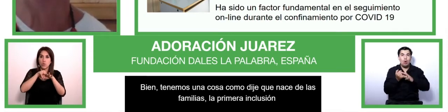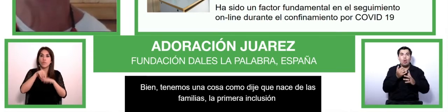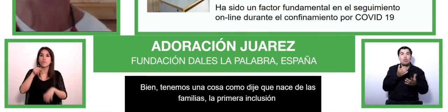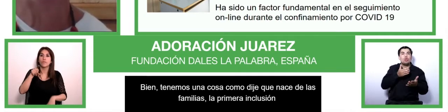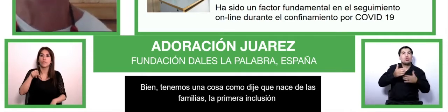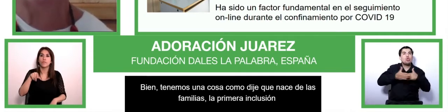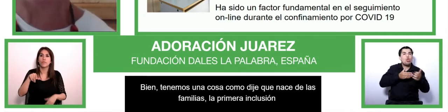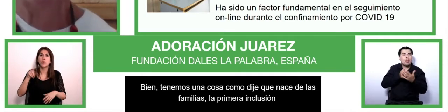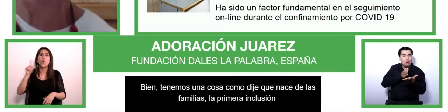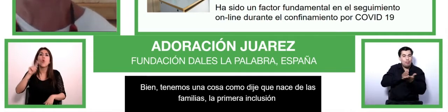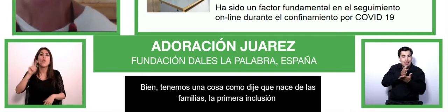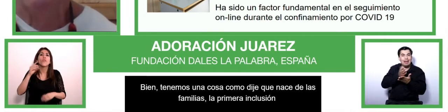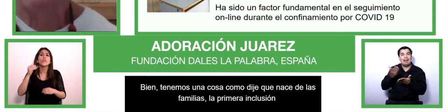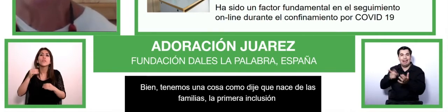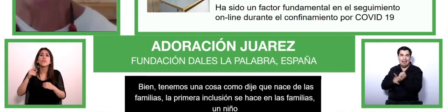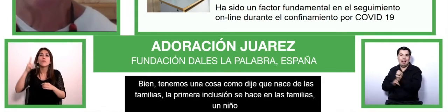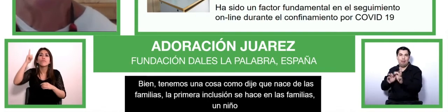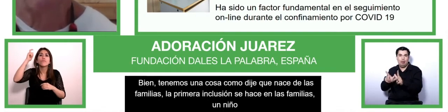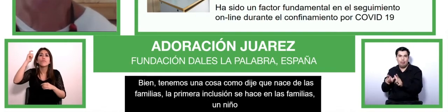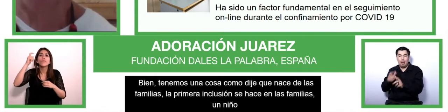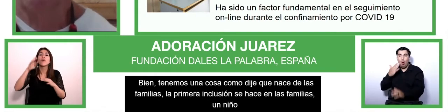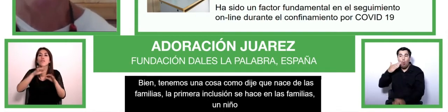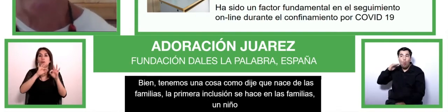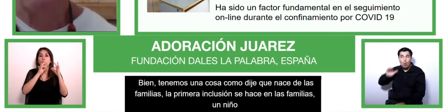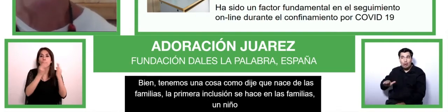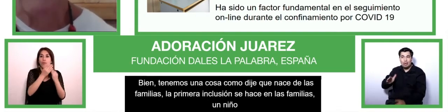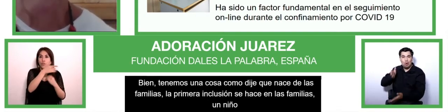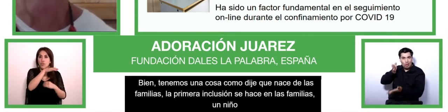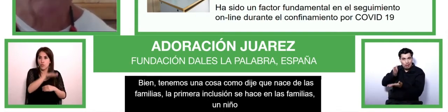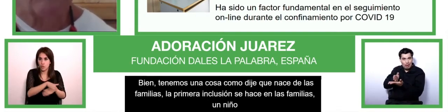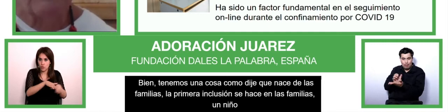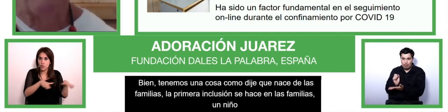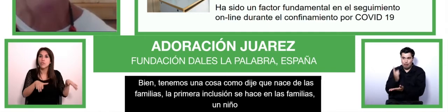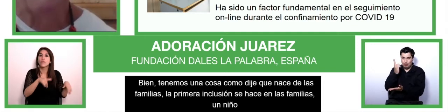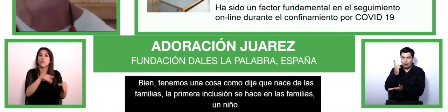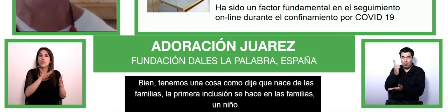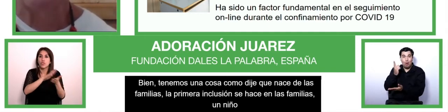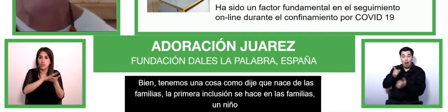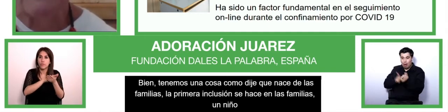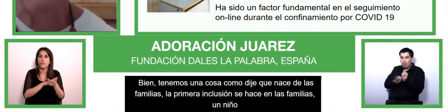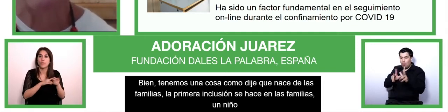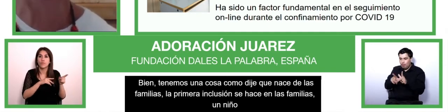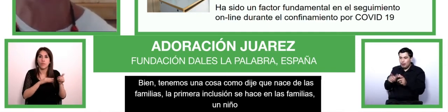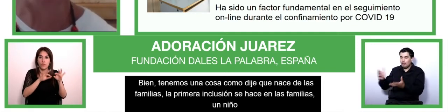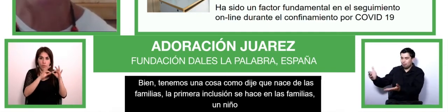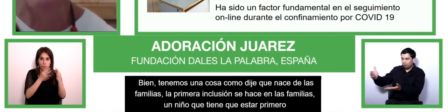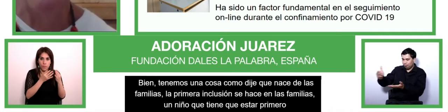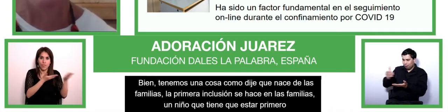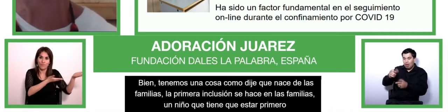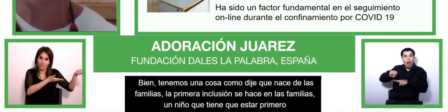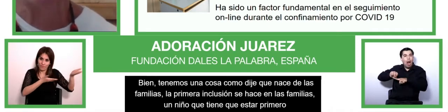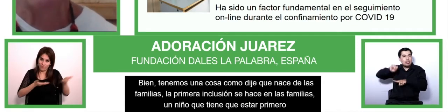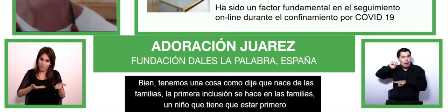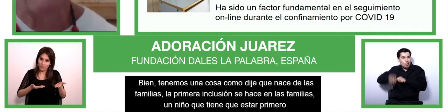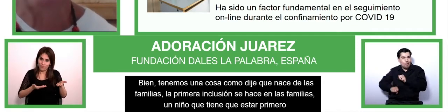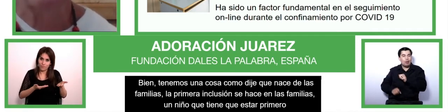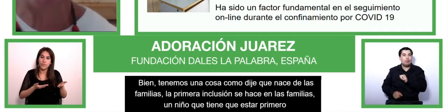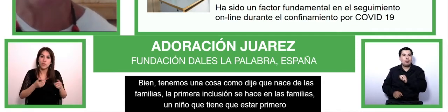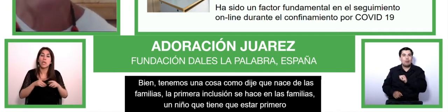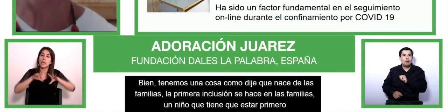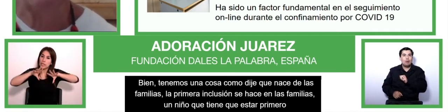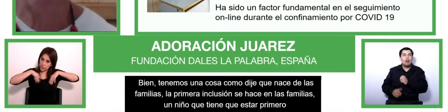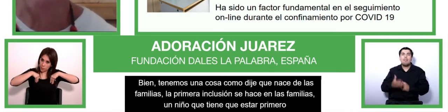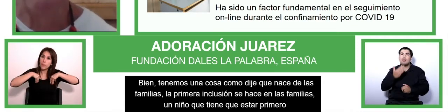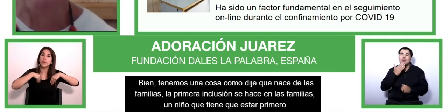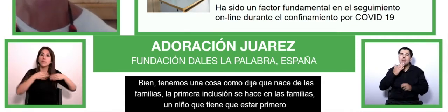niño que tiene que estar primero aceptado por la familia, pero también tenemos que ver en el caso de la